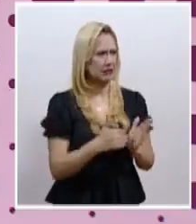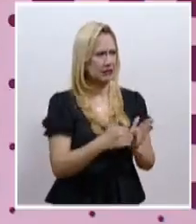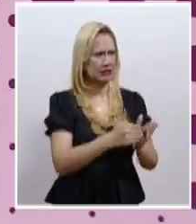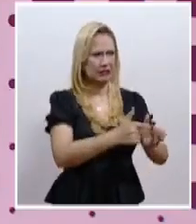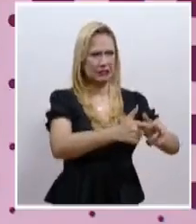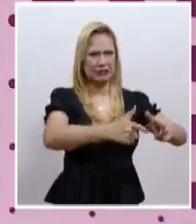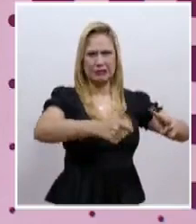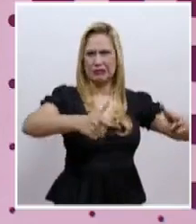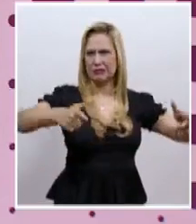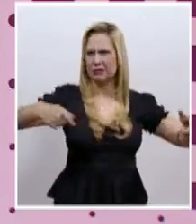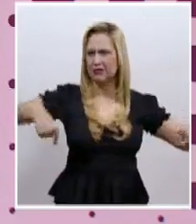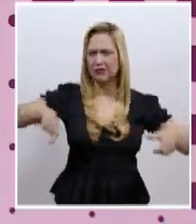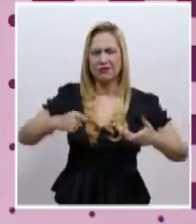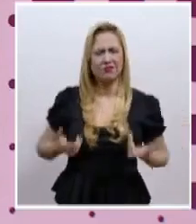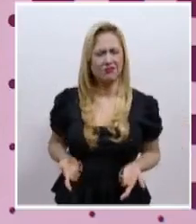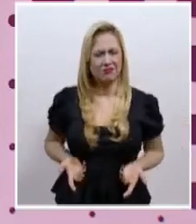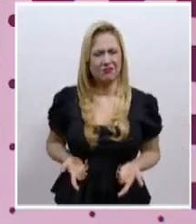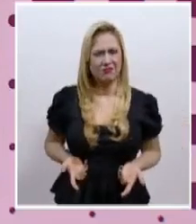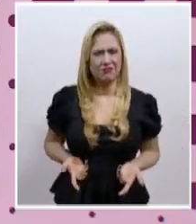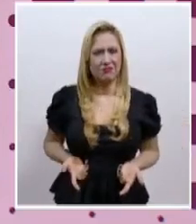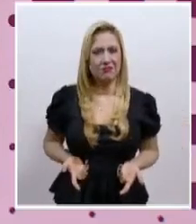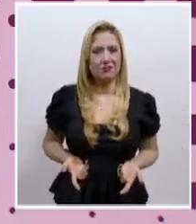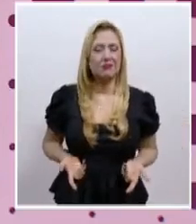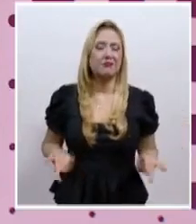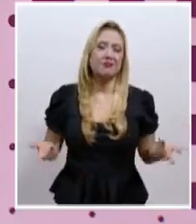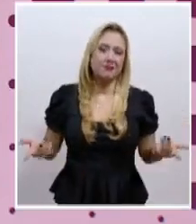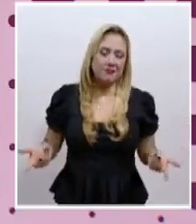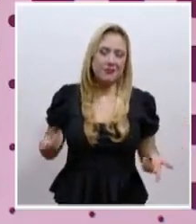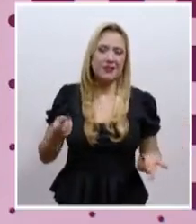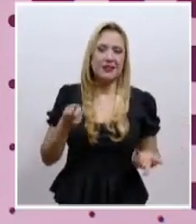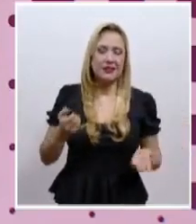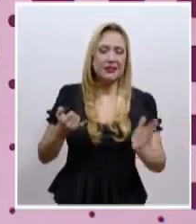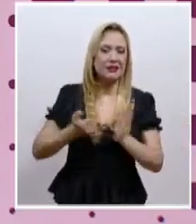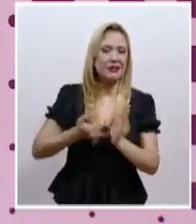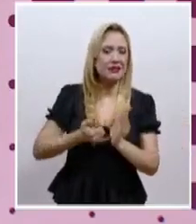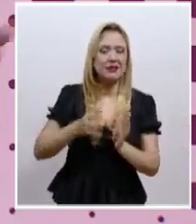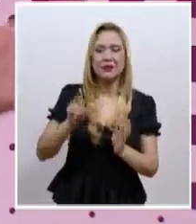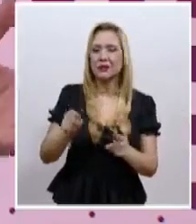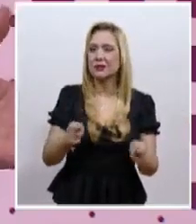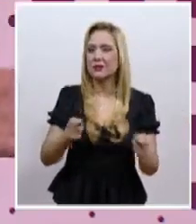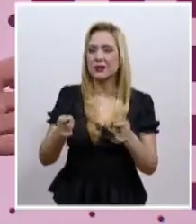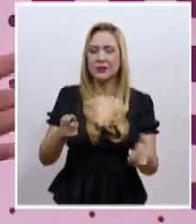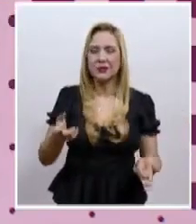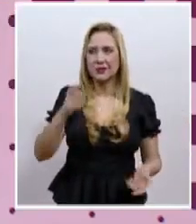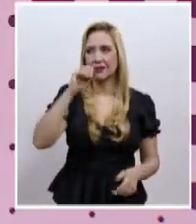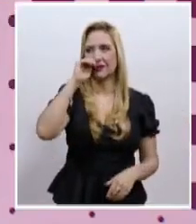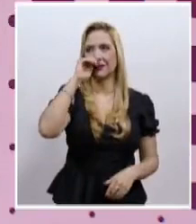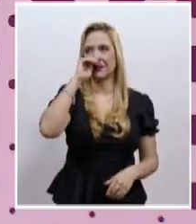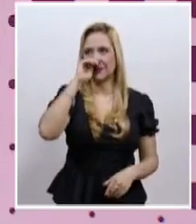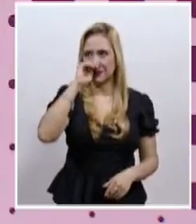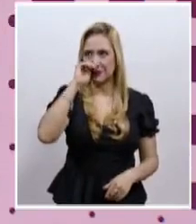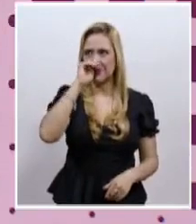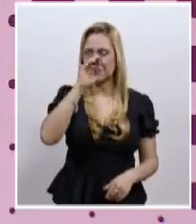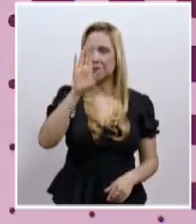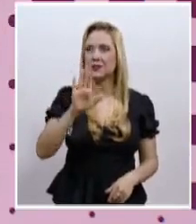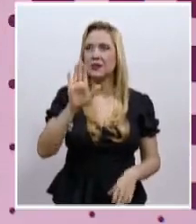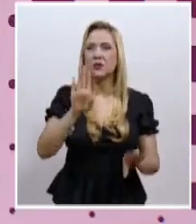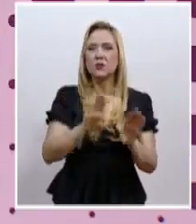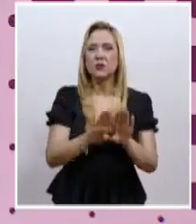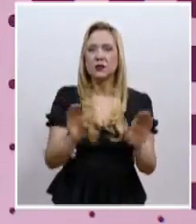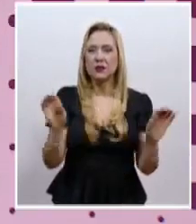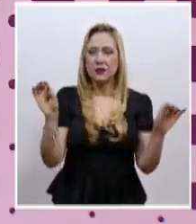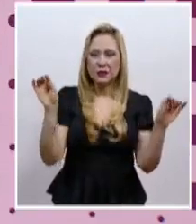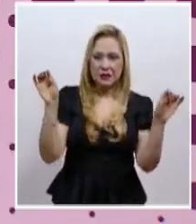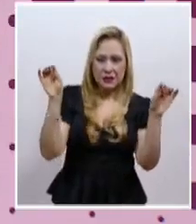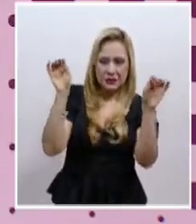una informalidad fiscal. Y lo que ha enfrentado las autoridades fiscales muchos años no solo es una informalidad, sino hay una área gris, o sea, de